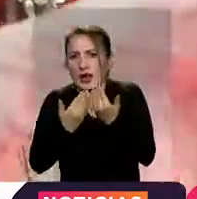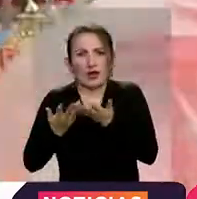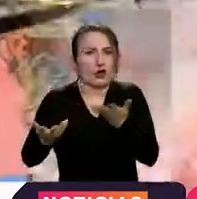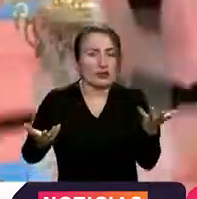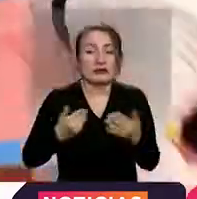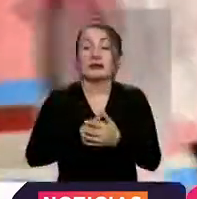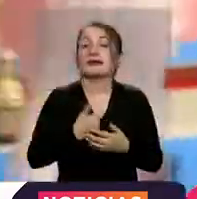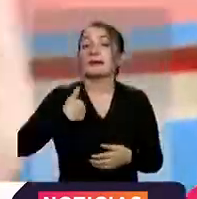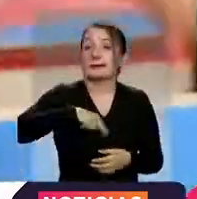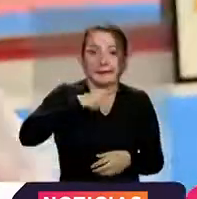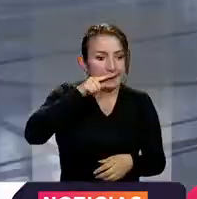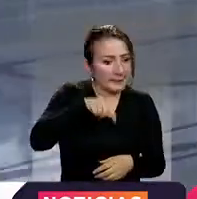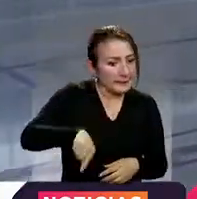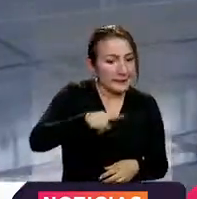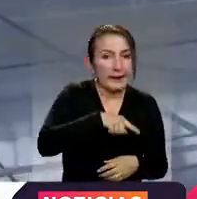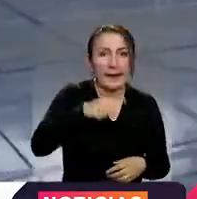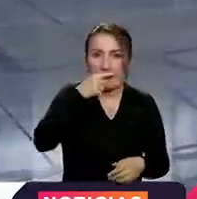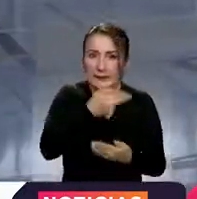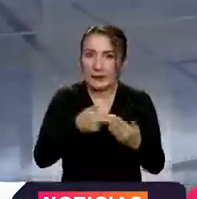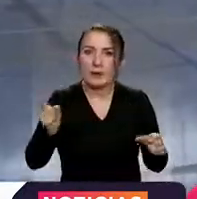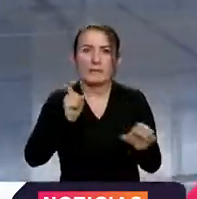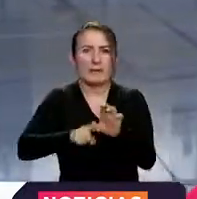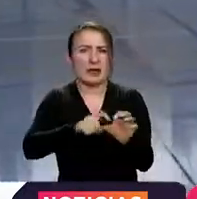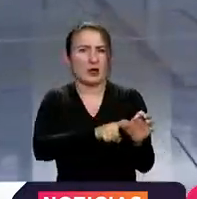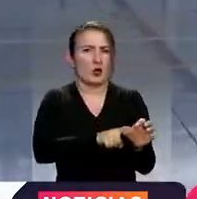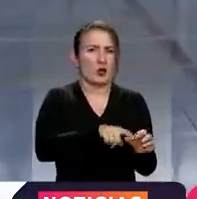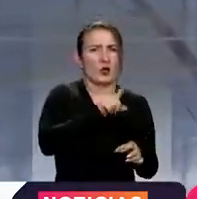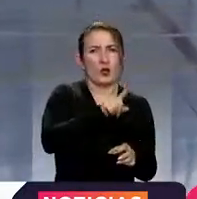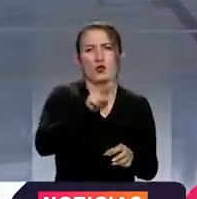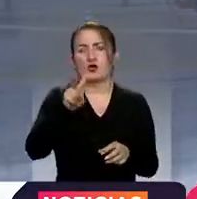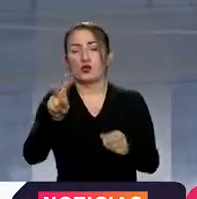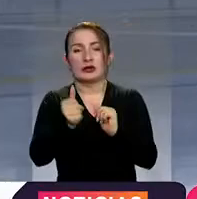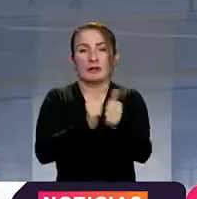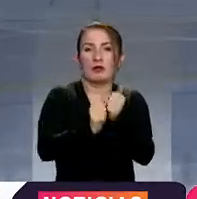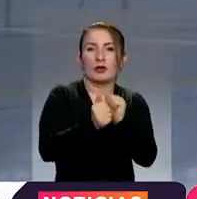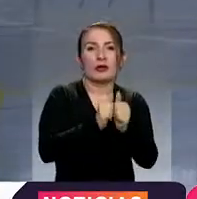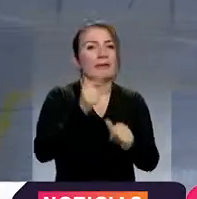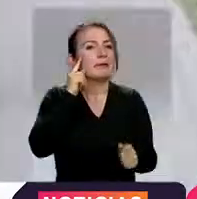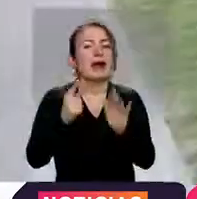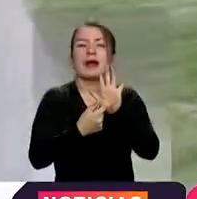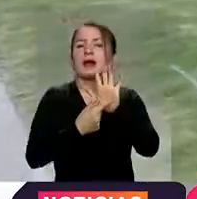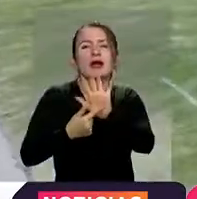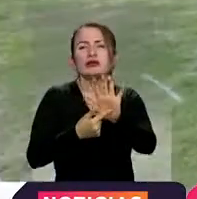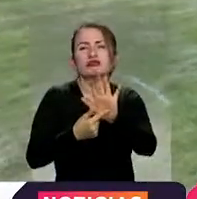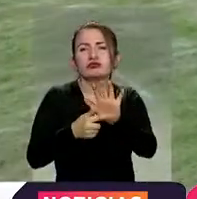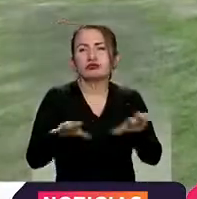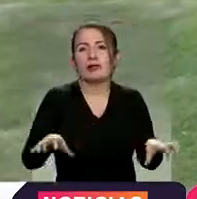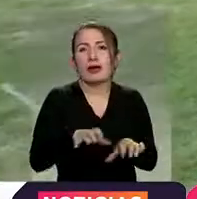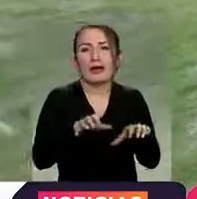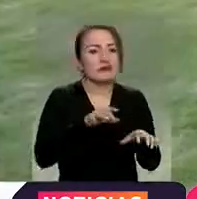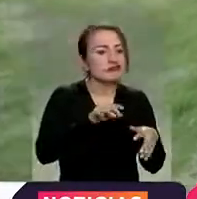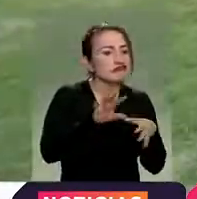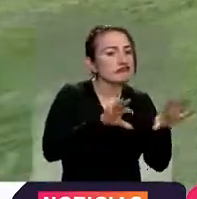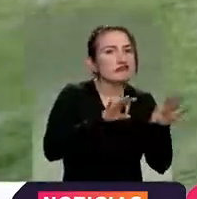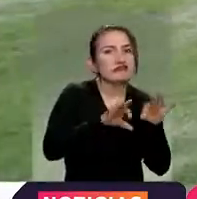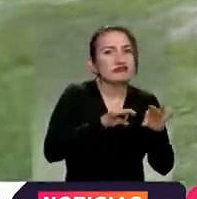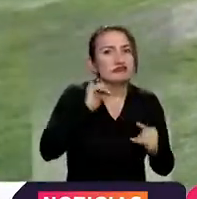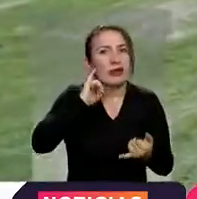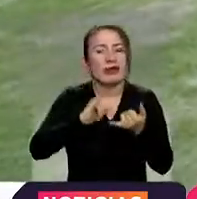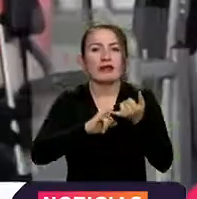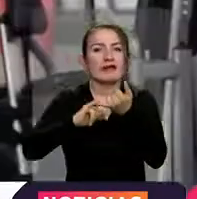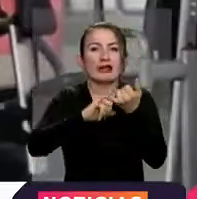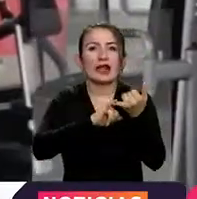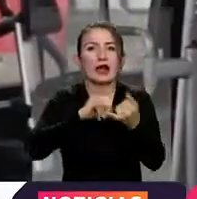lo que buscamos es que los niños se puedan inscribir en uno o máximo dos deportes para presentar los criterios de